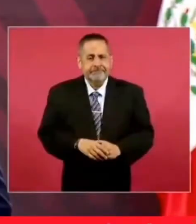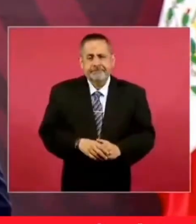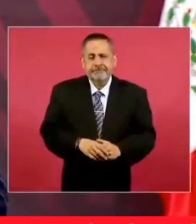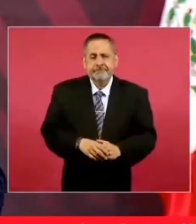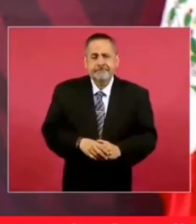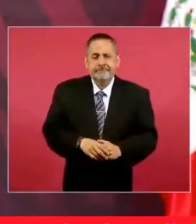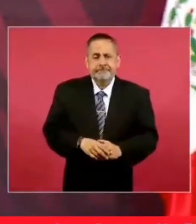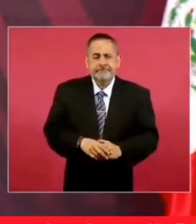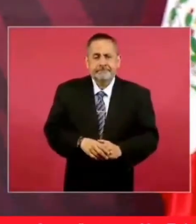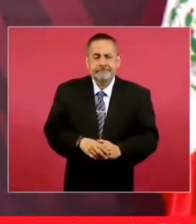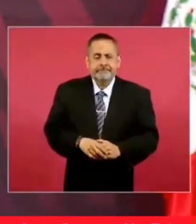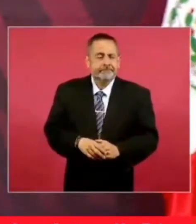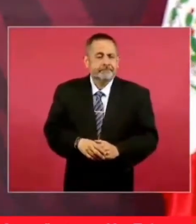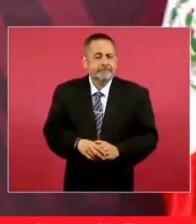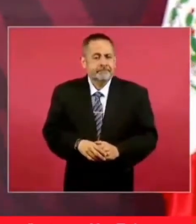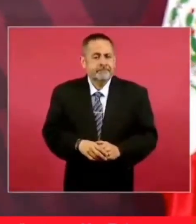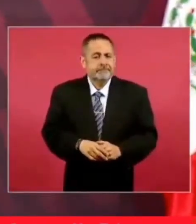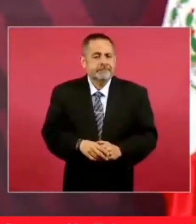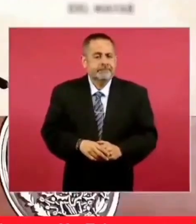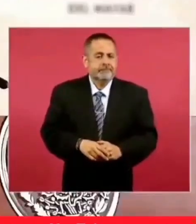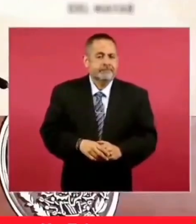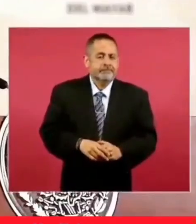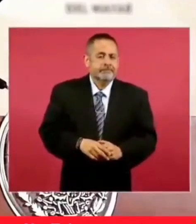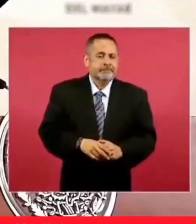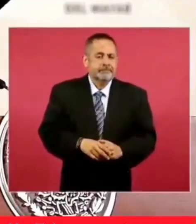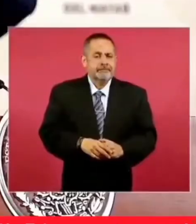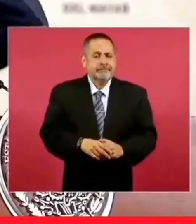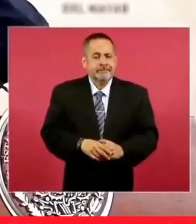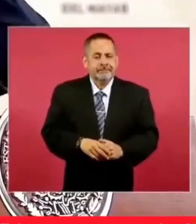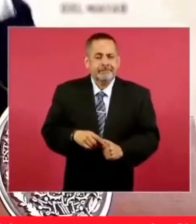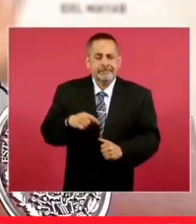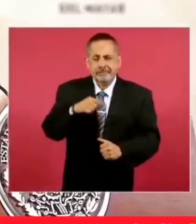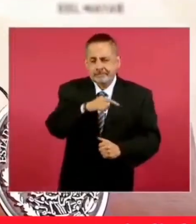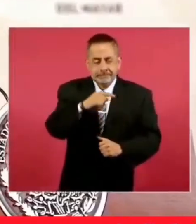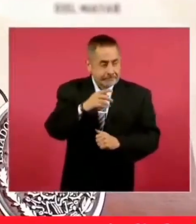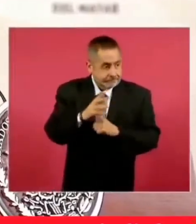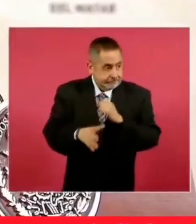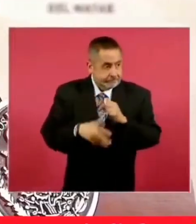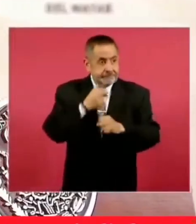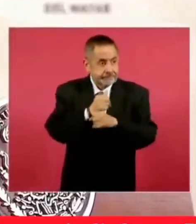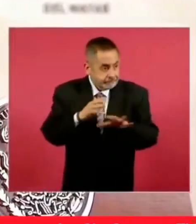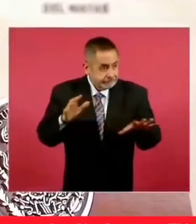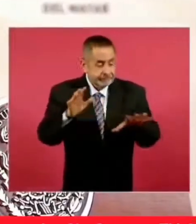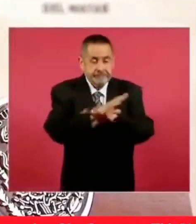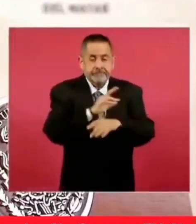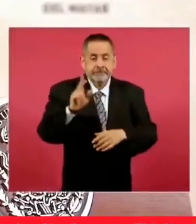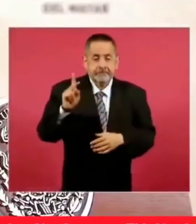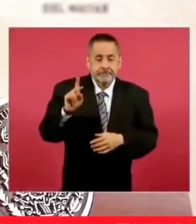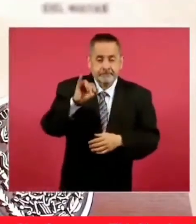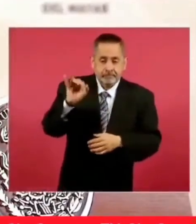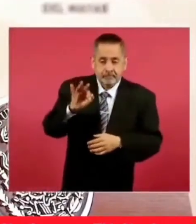que lo que se busca es la reforma del Poder Judicial. No,